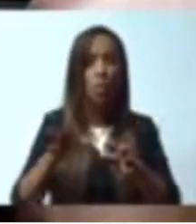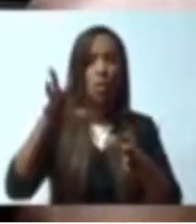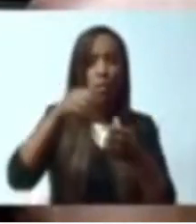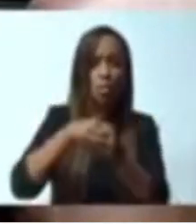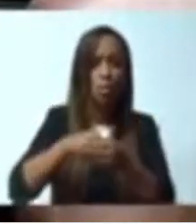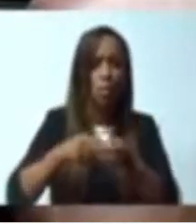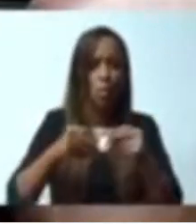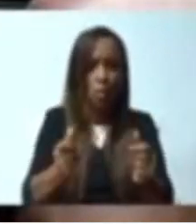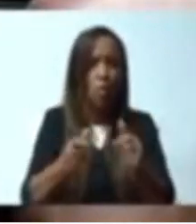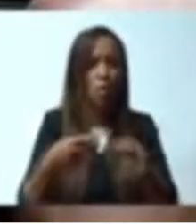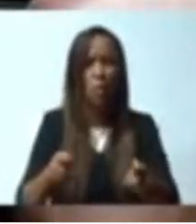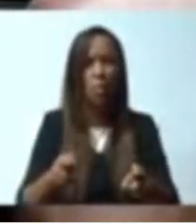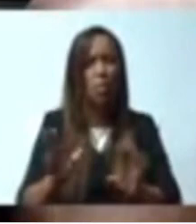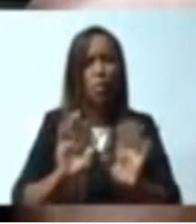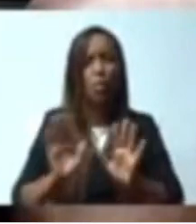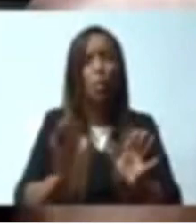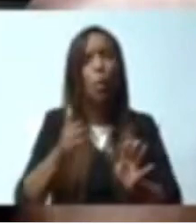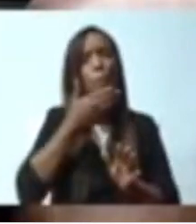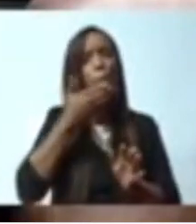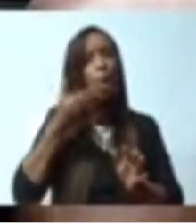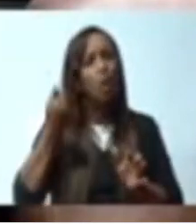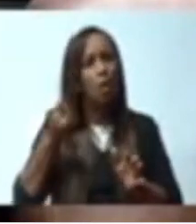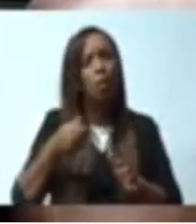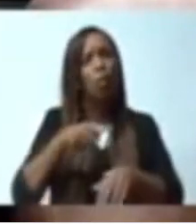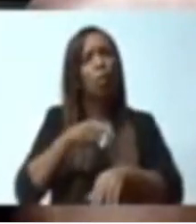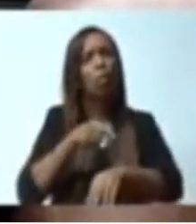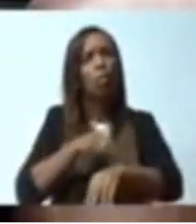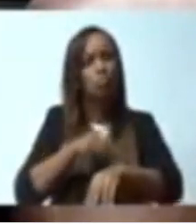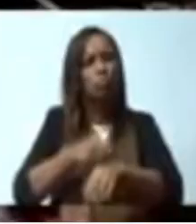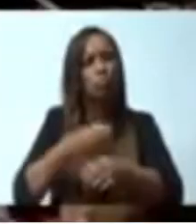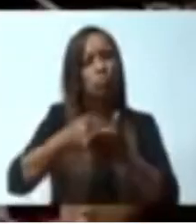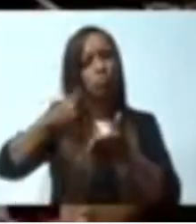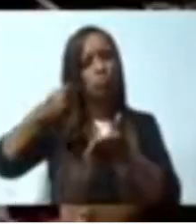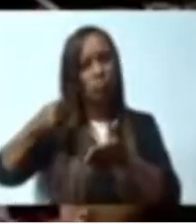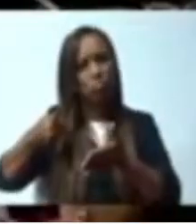requiere de tiempo. Muchas gracias, presidentes y colegas, por su atención. Gracias, colegas.